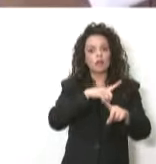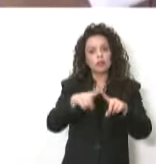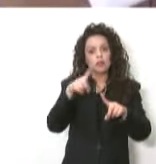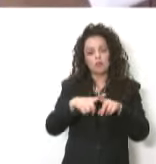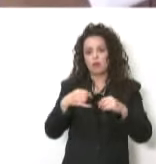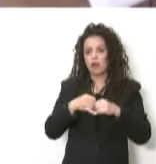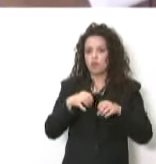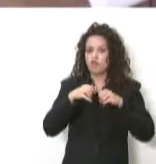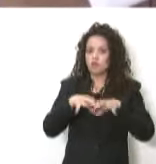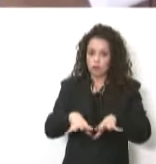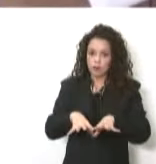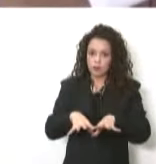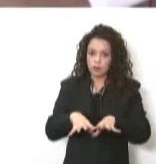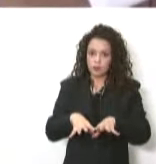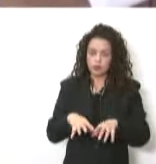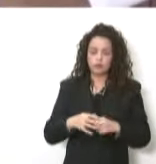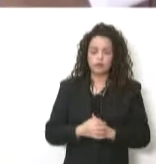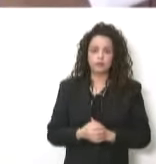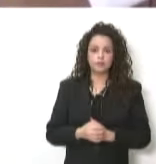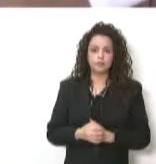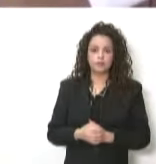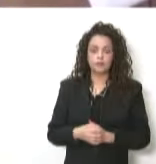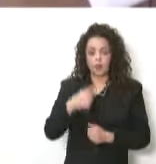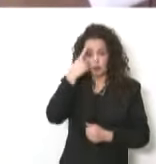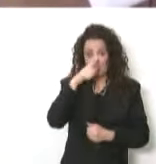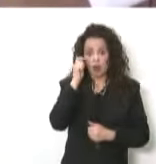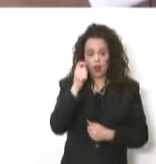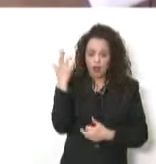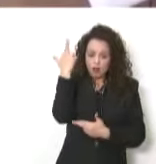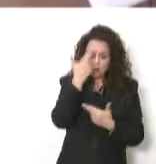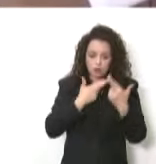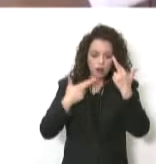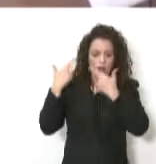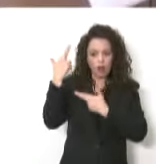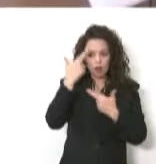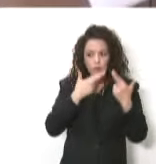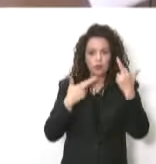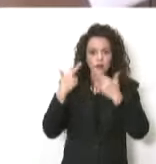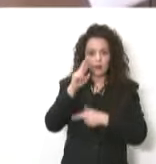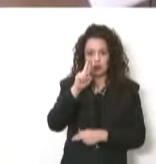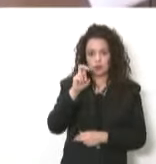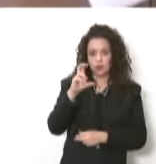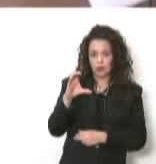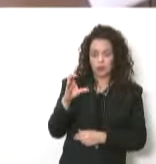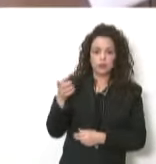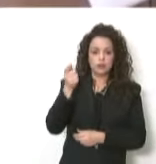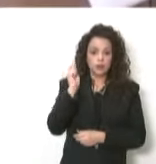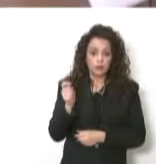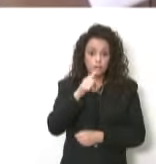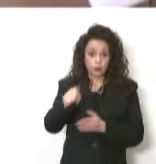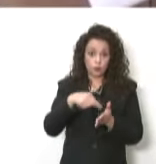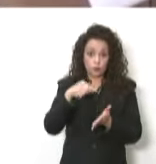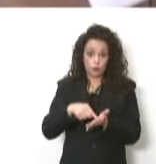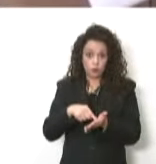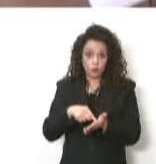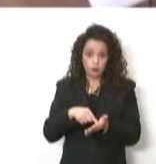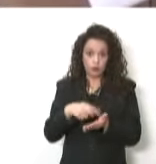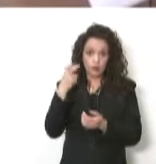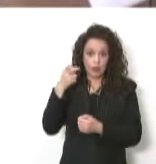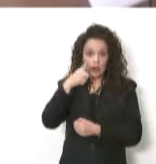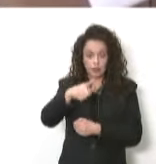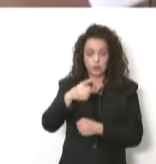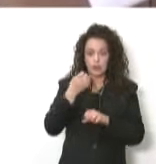localizada durante la sustanciación del recurso de revisión por la Dirección General del Centro SCT de esa entidad